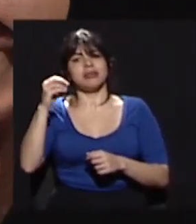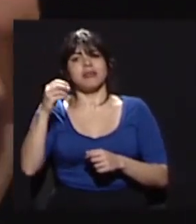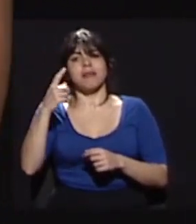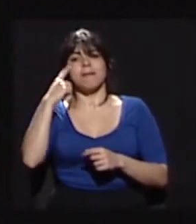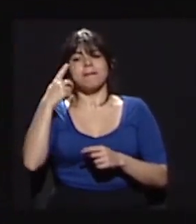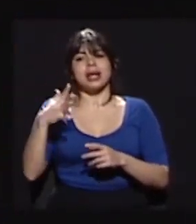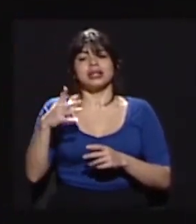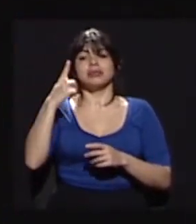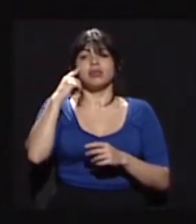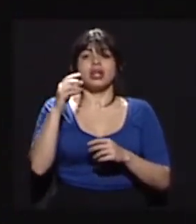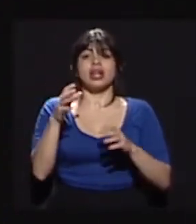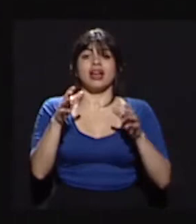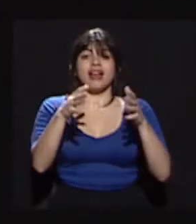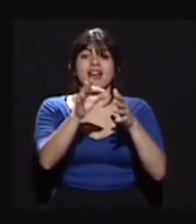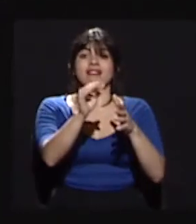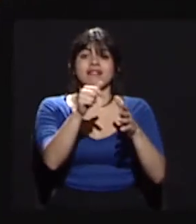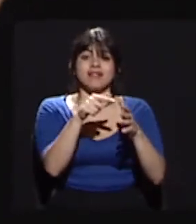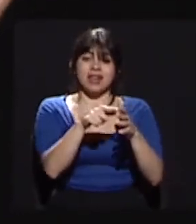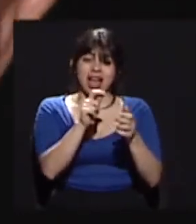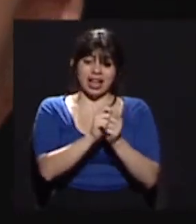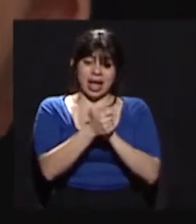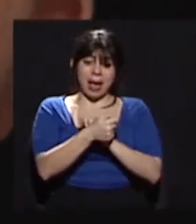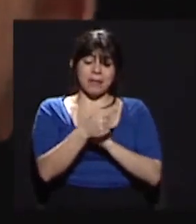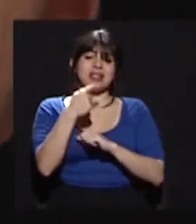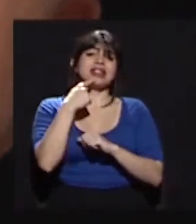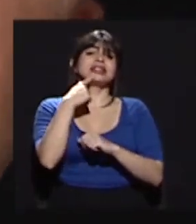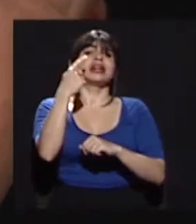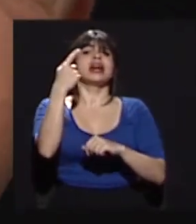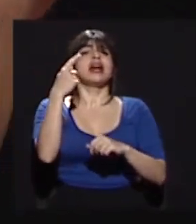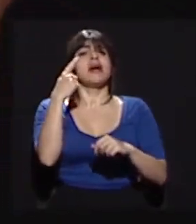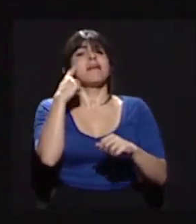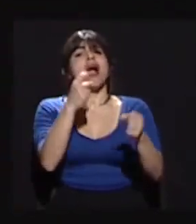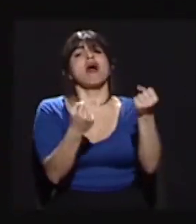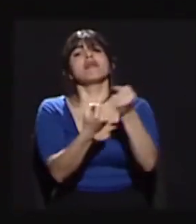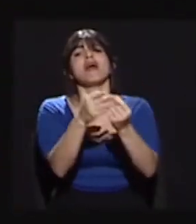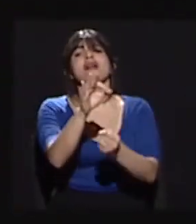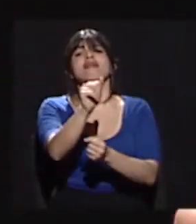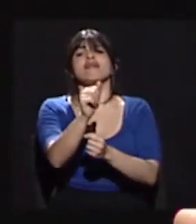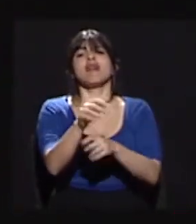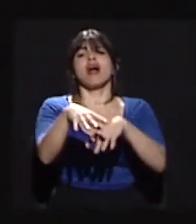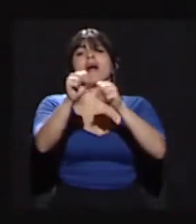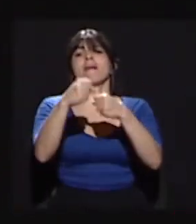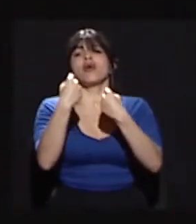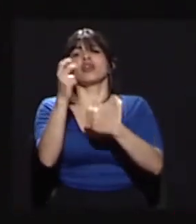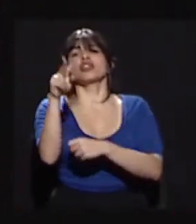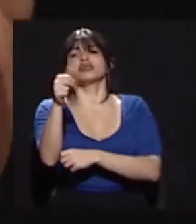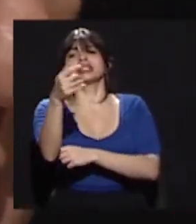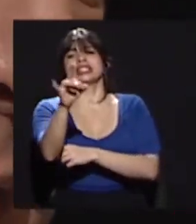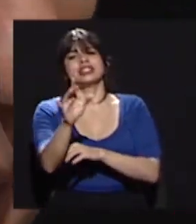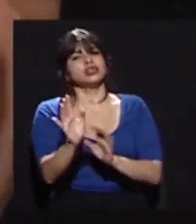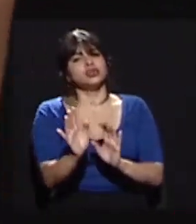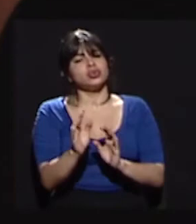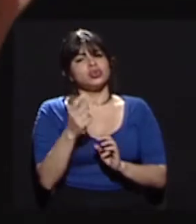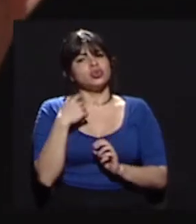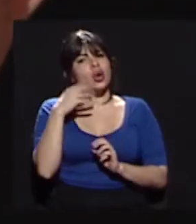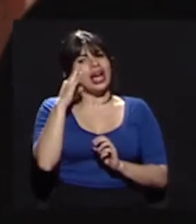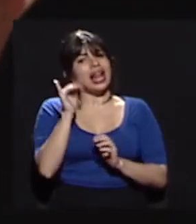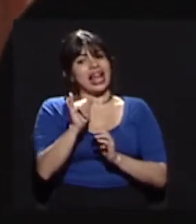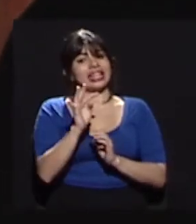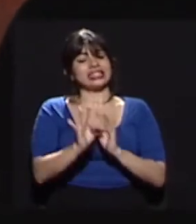apariencia que éste está reforma iba a ser el trampolín para que el frente llegara al poder en el 2018 creo que ese tipo